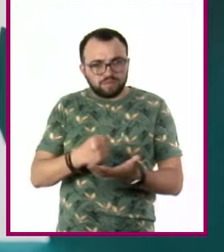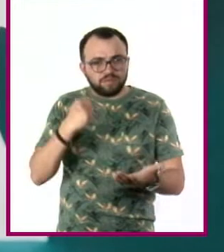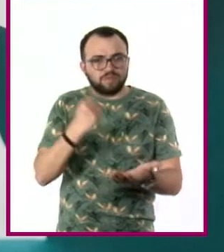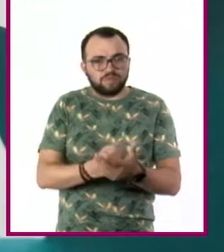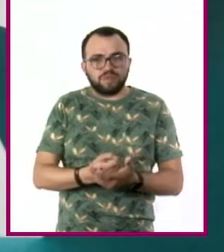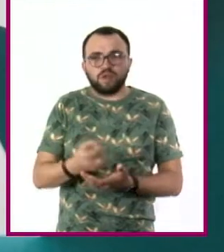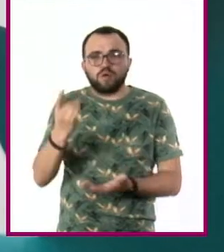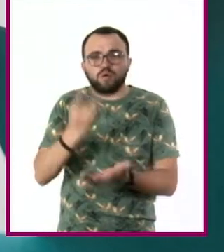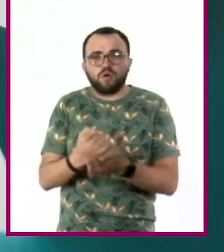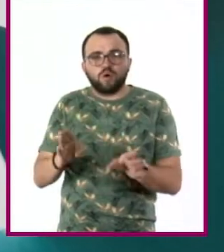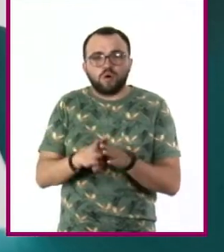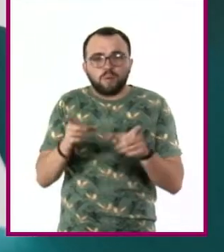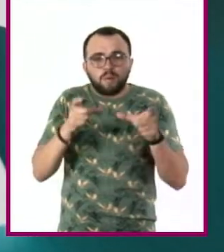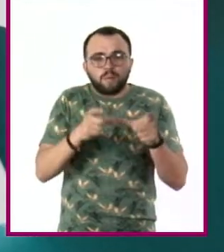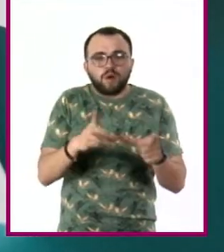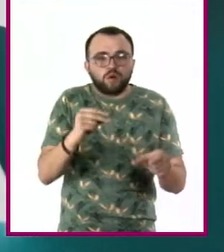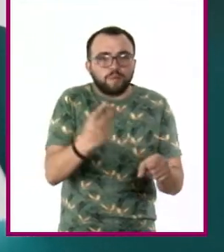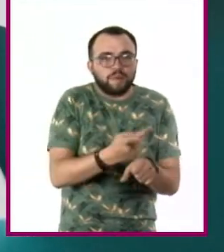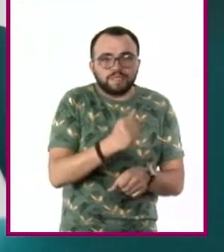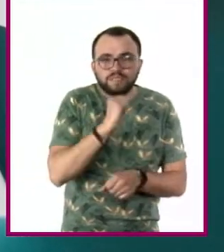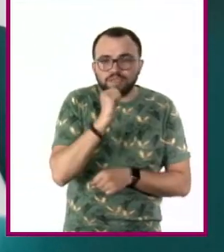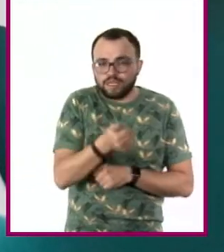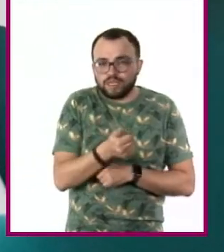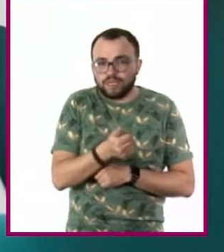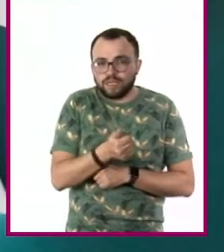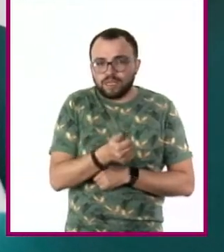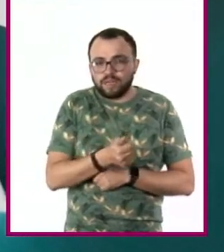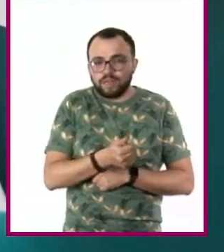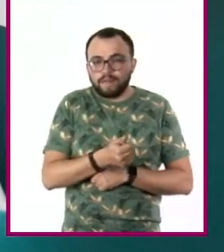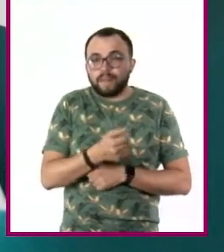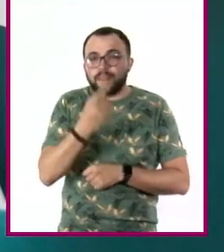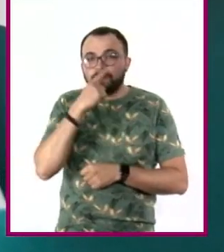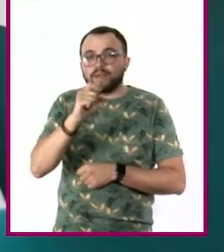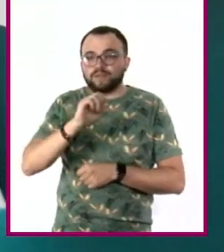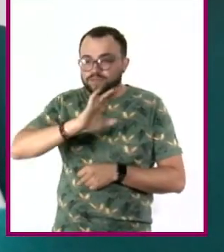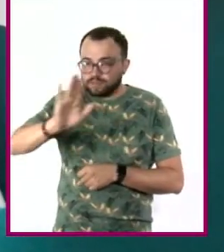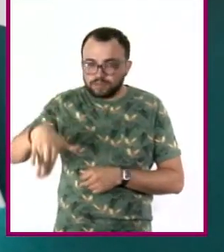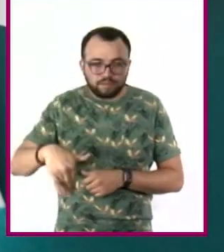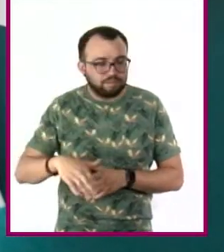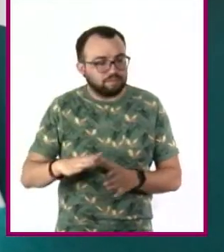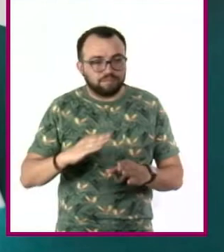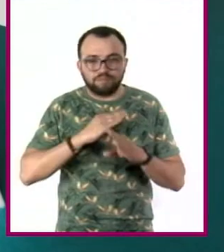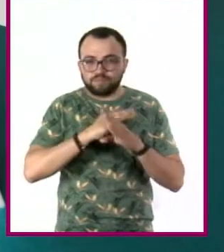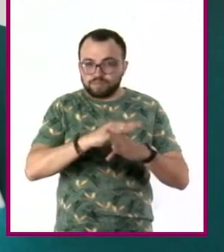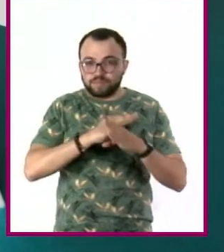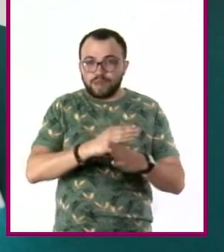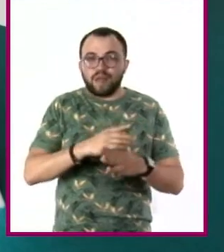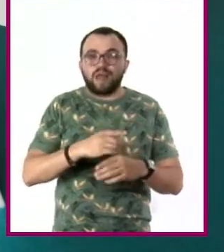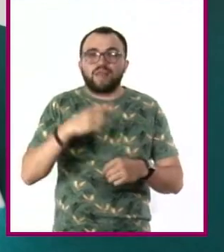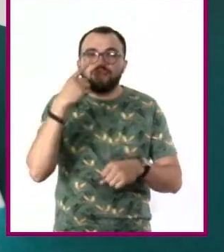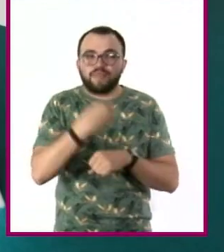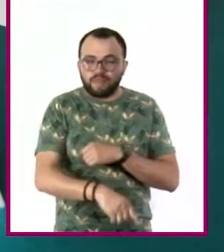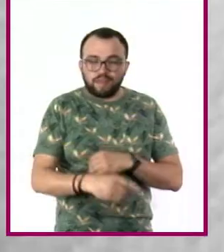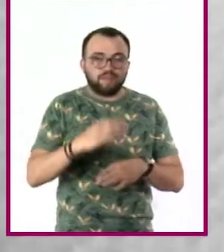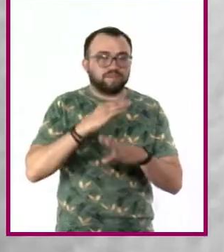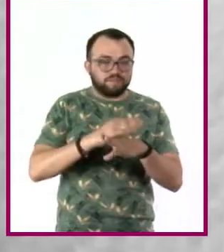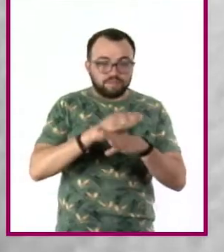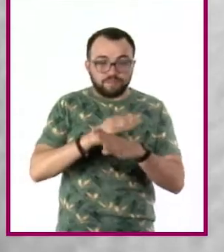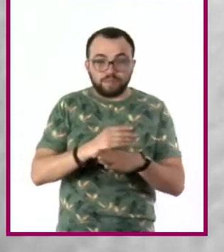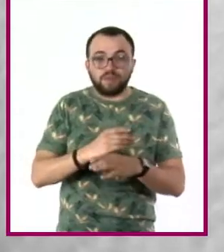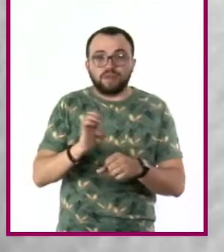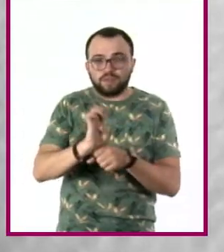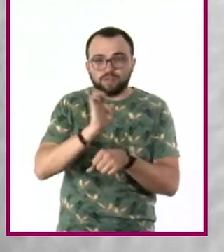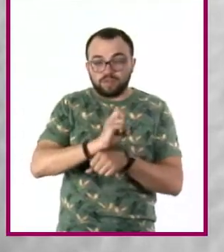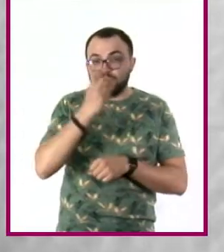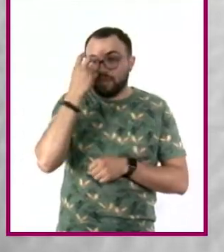para que no nos pase nada, ¿no? Para que no haya muertos, para que no haya daños en nuestro patrimonio, pues esto